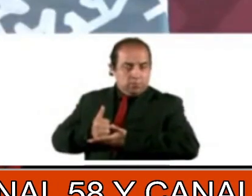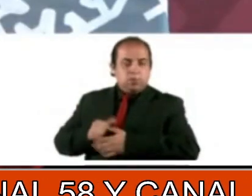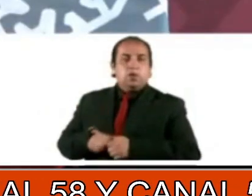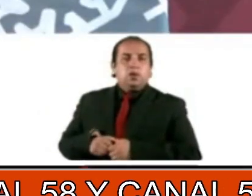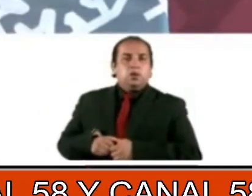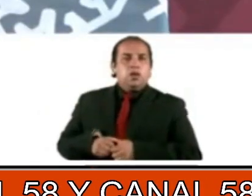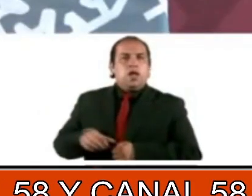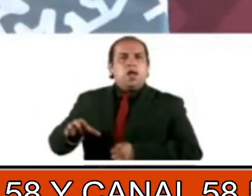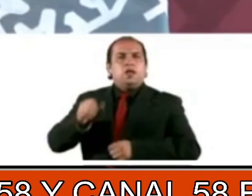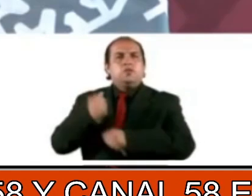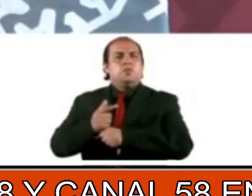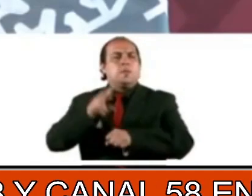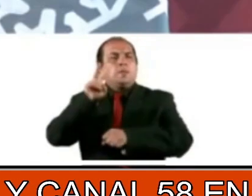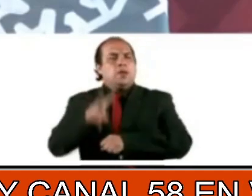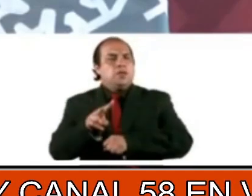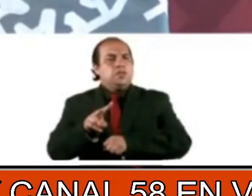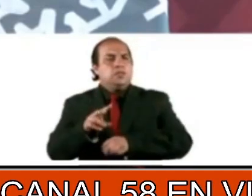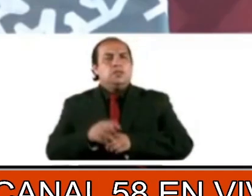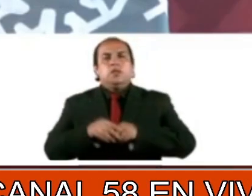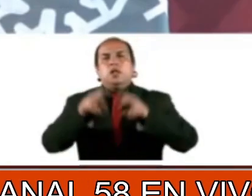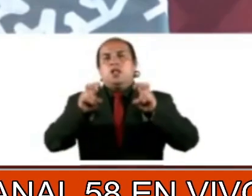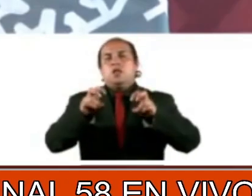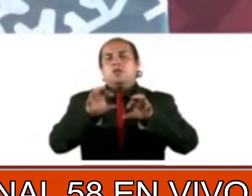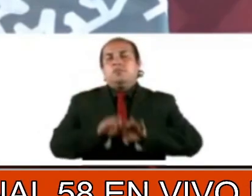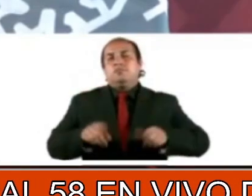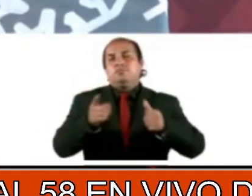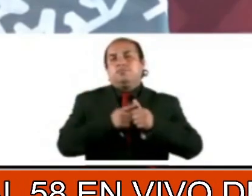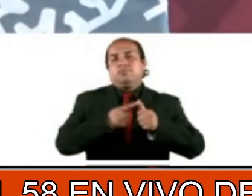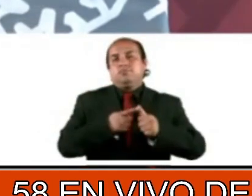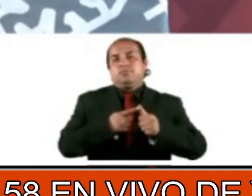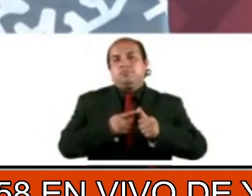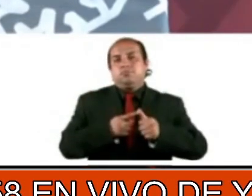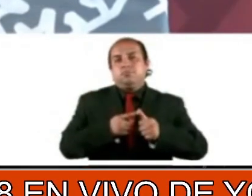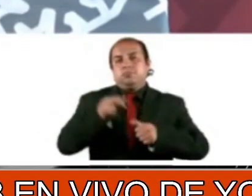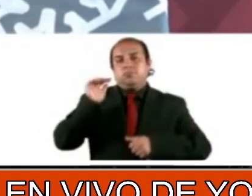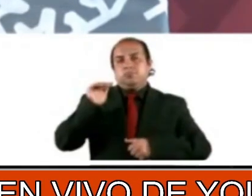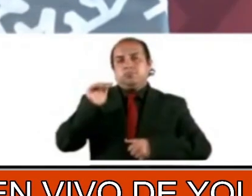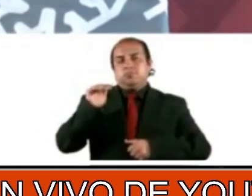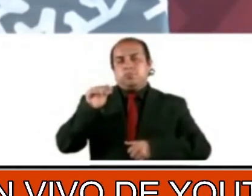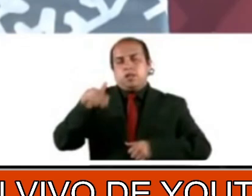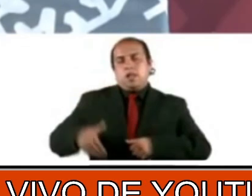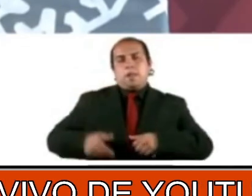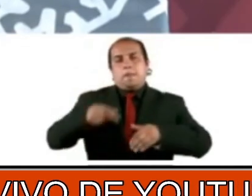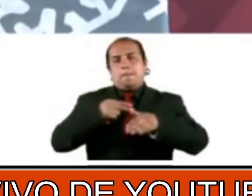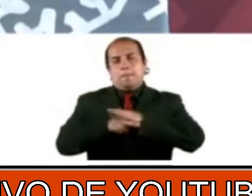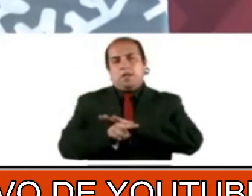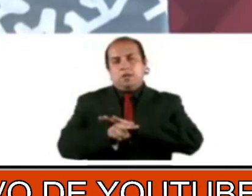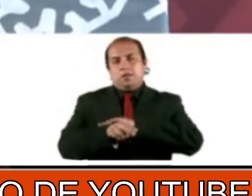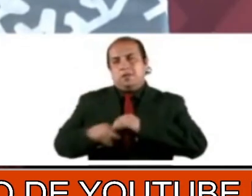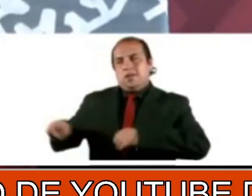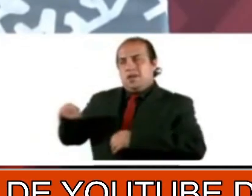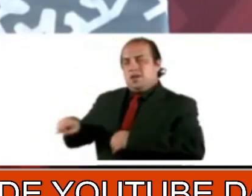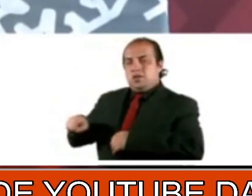causa raíz, o sea, el tema fundamental del asunto, fue generar un último